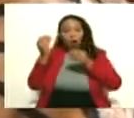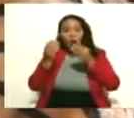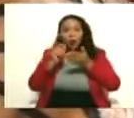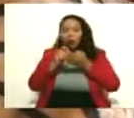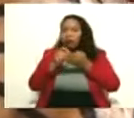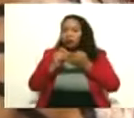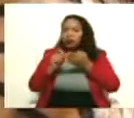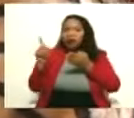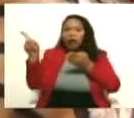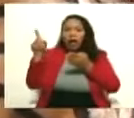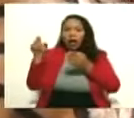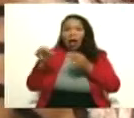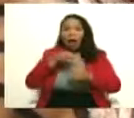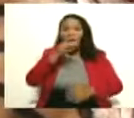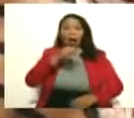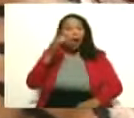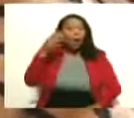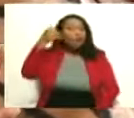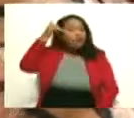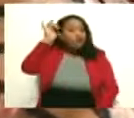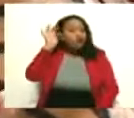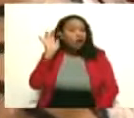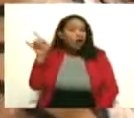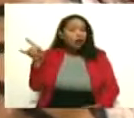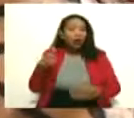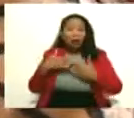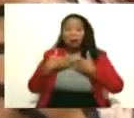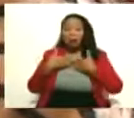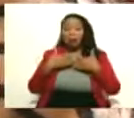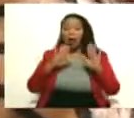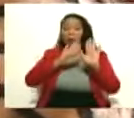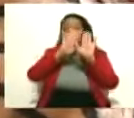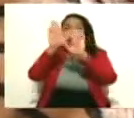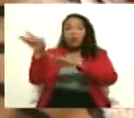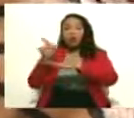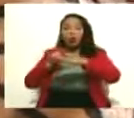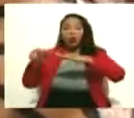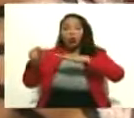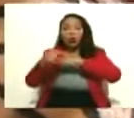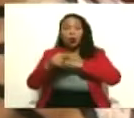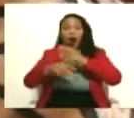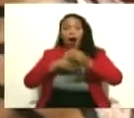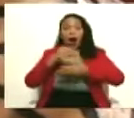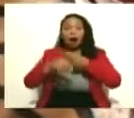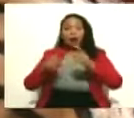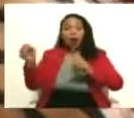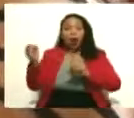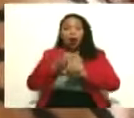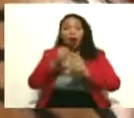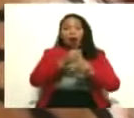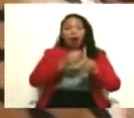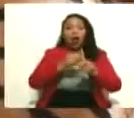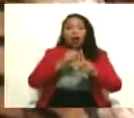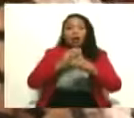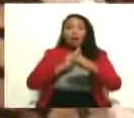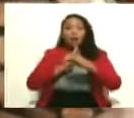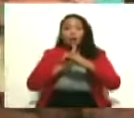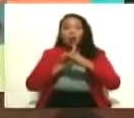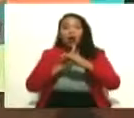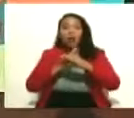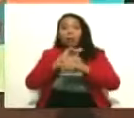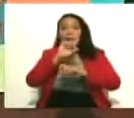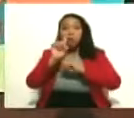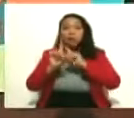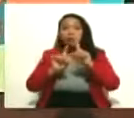las declaraciones de María Corina Machado, quien abiertamente respalda al gobierno guyanés y se ha dedicado a sabotear el referéndum consultivo. La